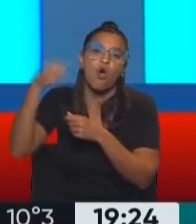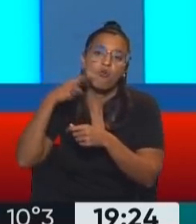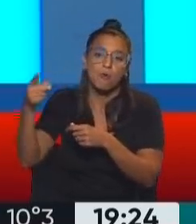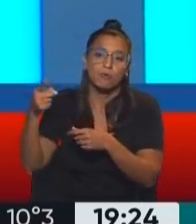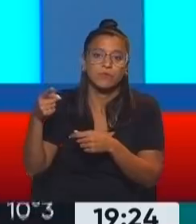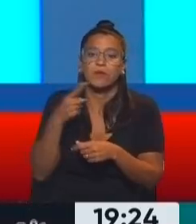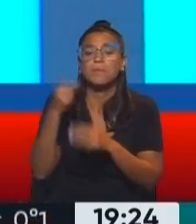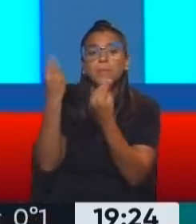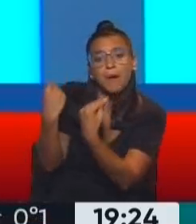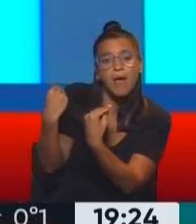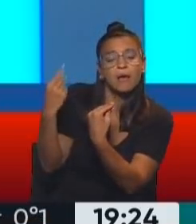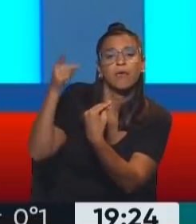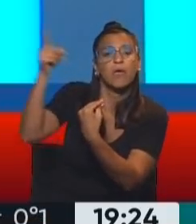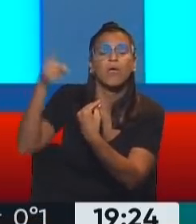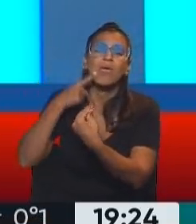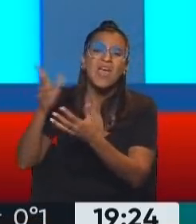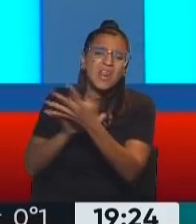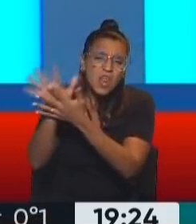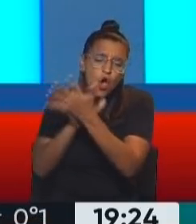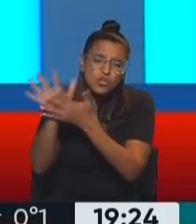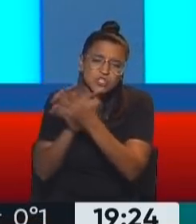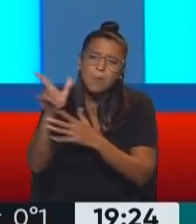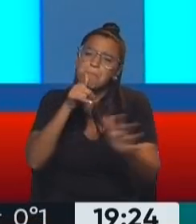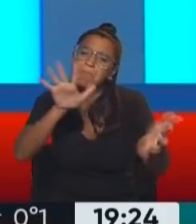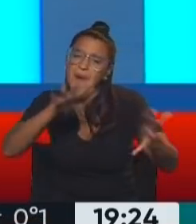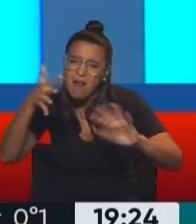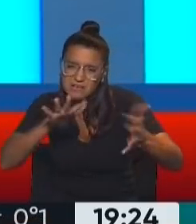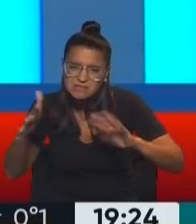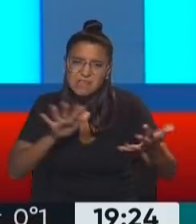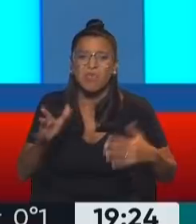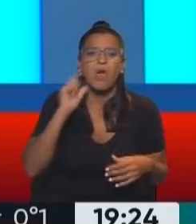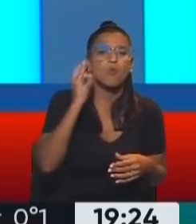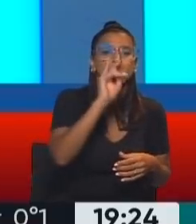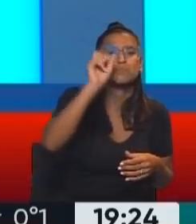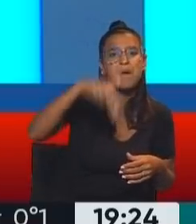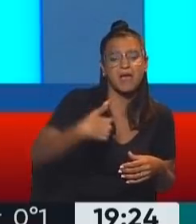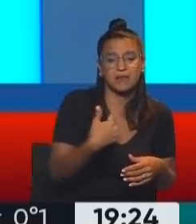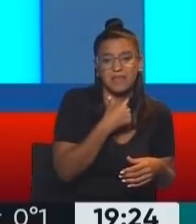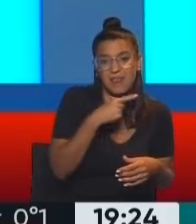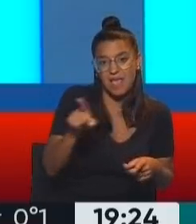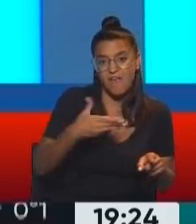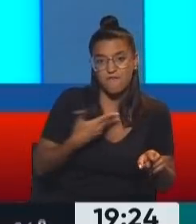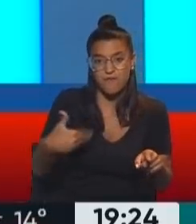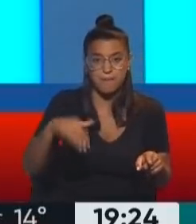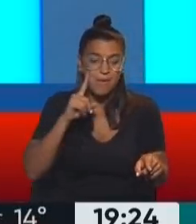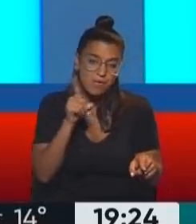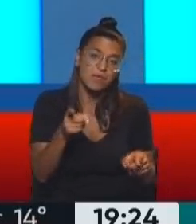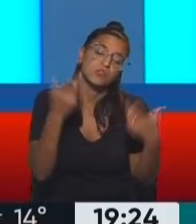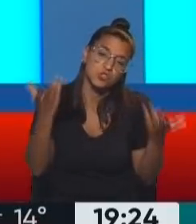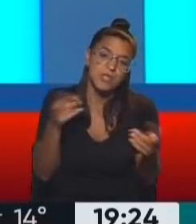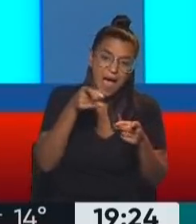manera habilite una negociación más parecida a lo que cree Martín Guzmán en el FMI, la cosa se va